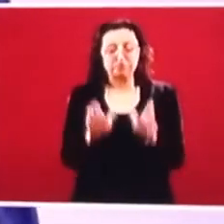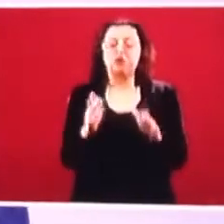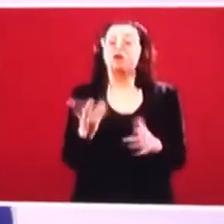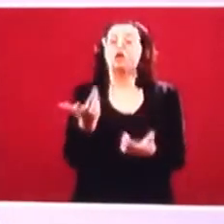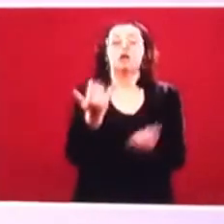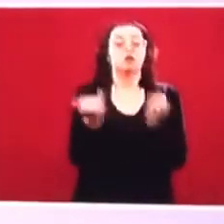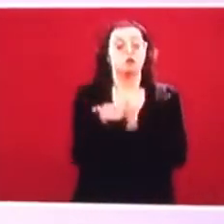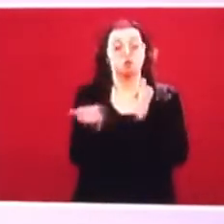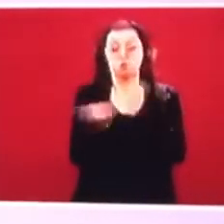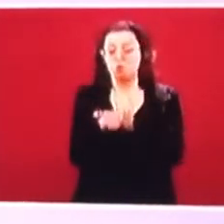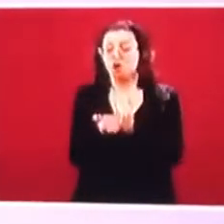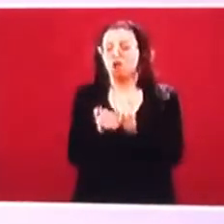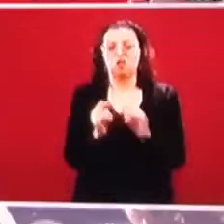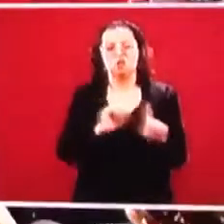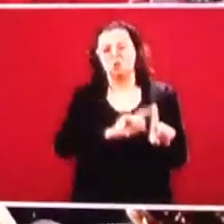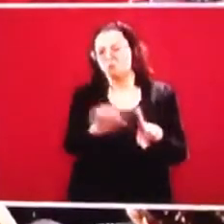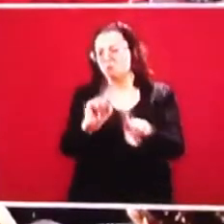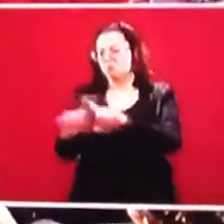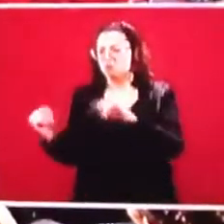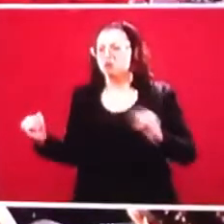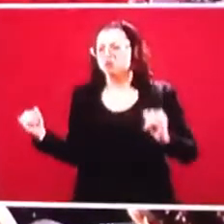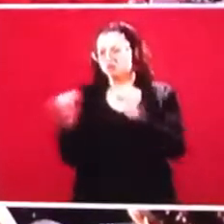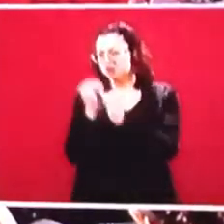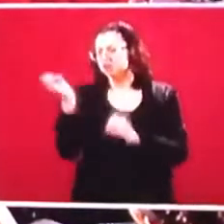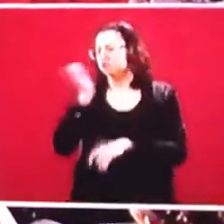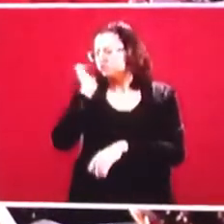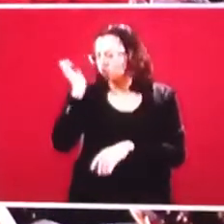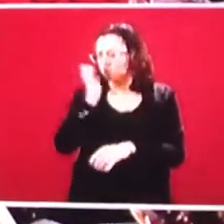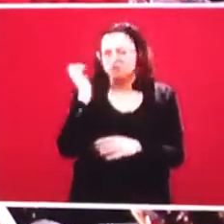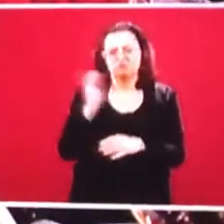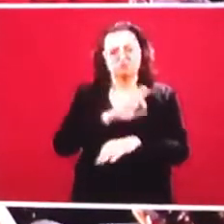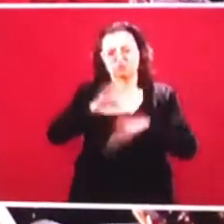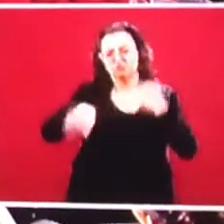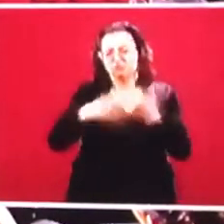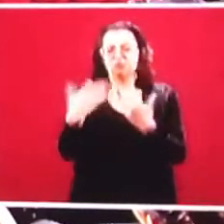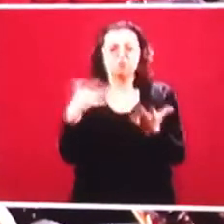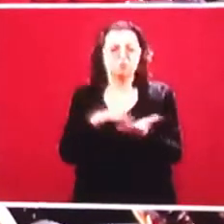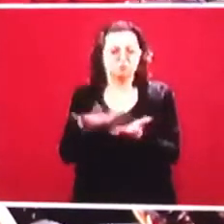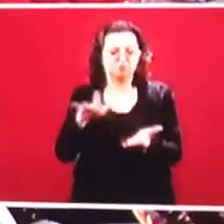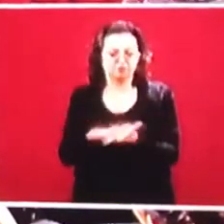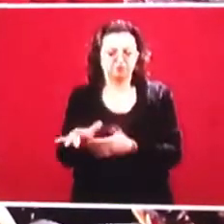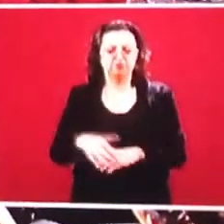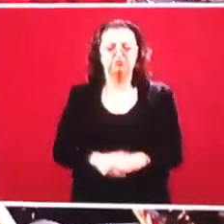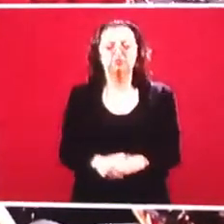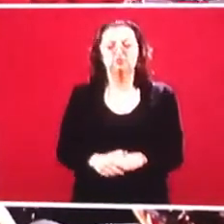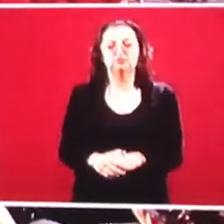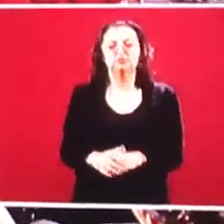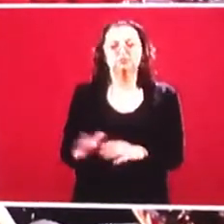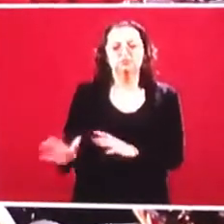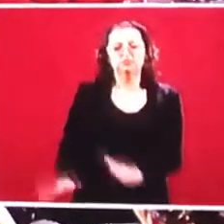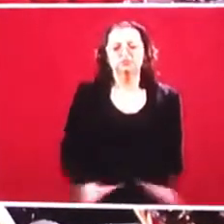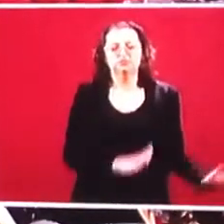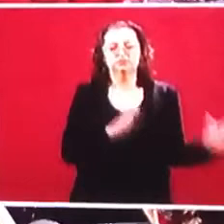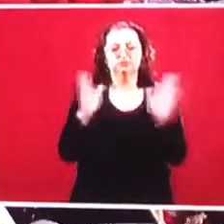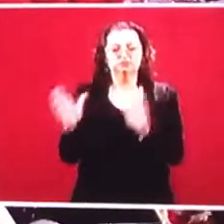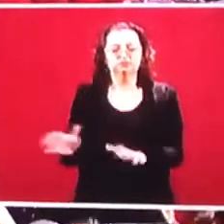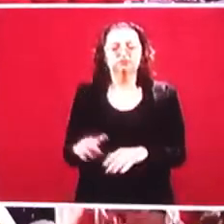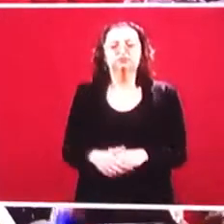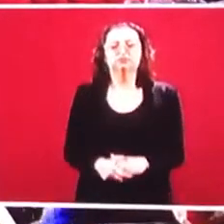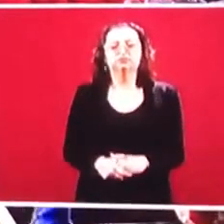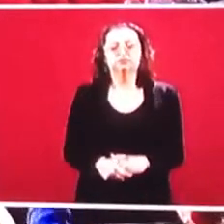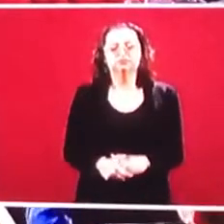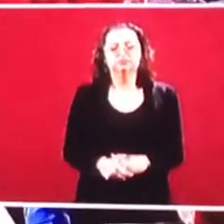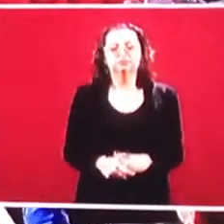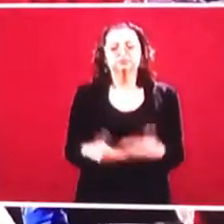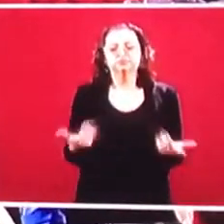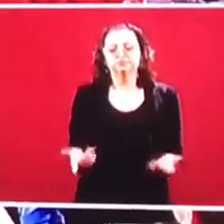campanilla y cuando yo esté haciendo los contenidos que van a ser ahora sí, muy seguido, aquí en este lugar, en este sillón, en este espacio, vamos a